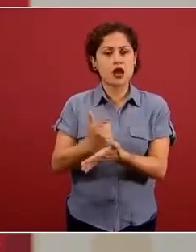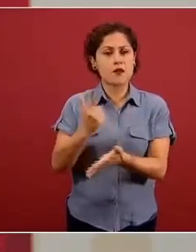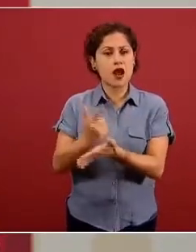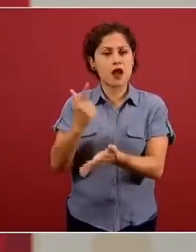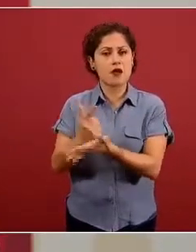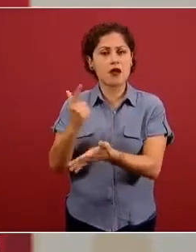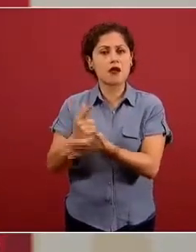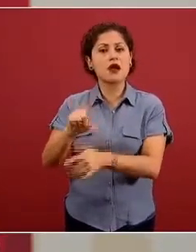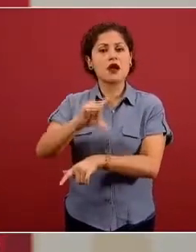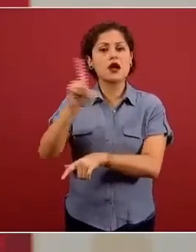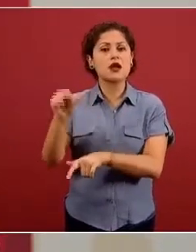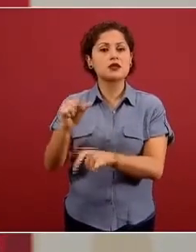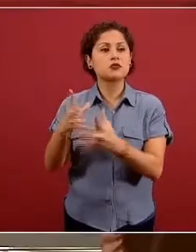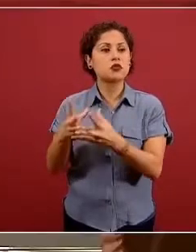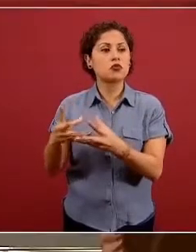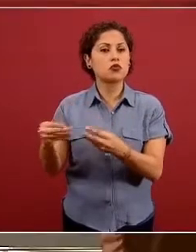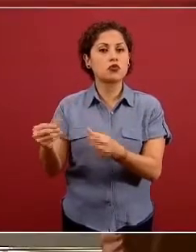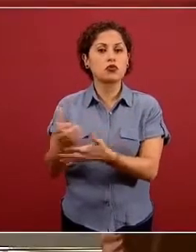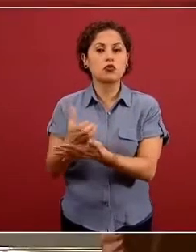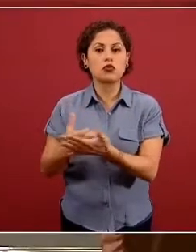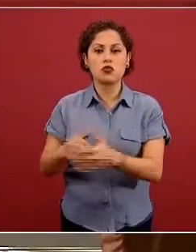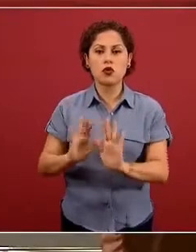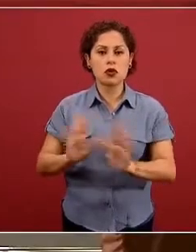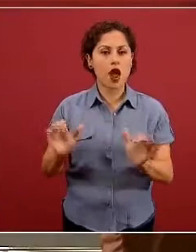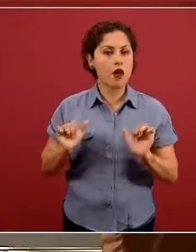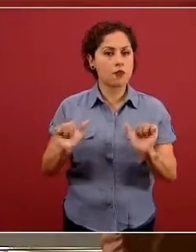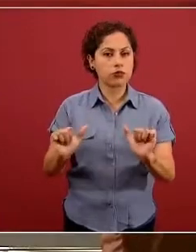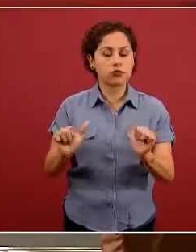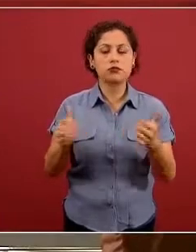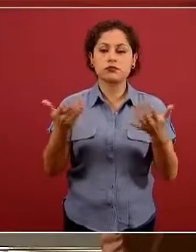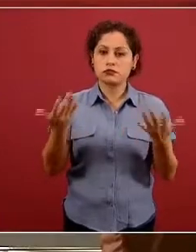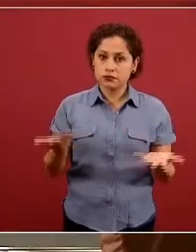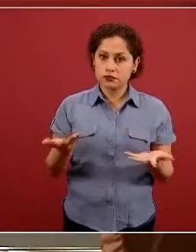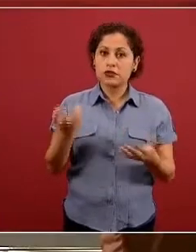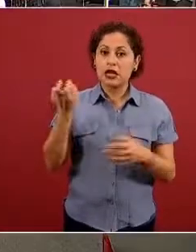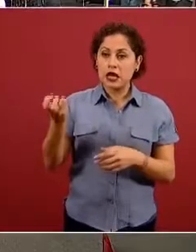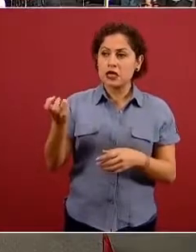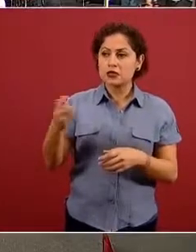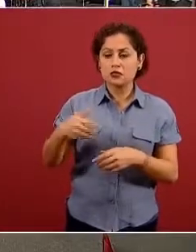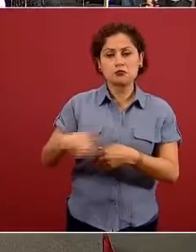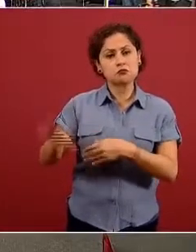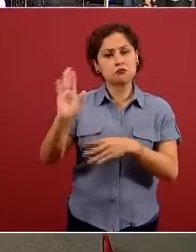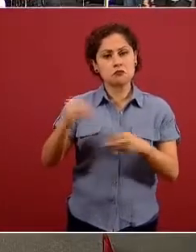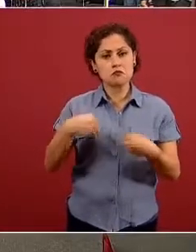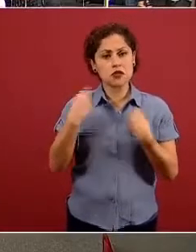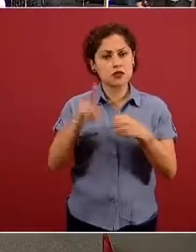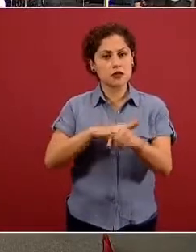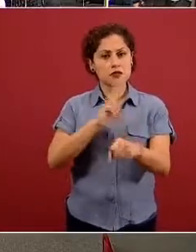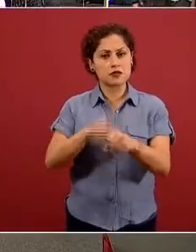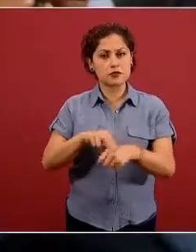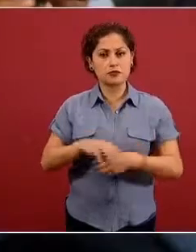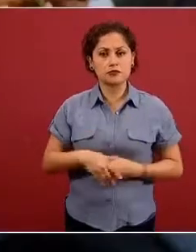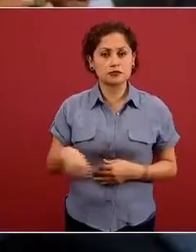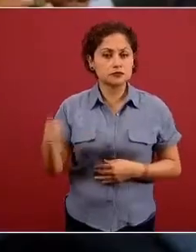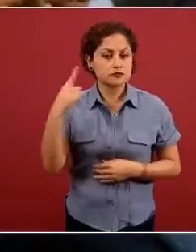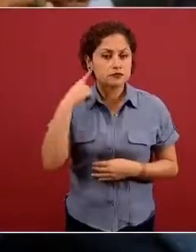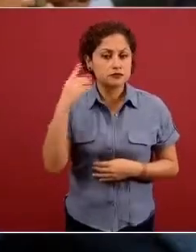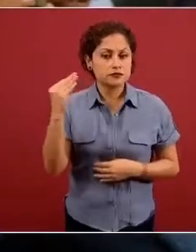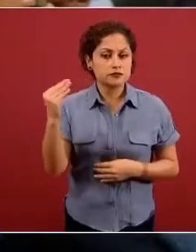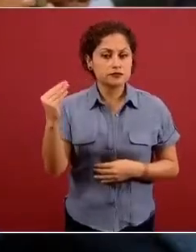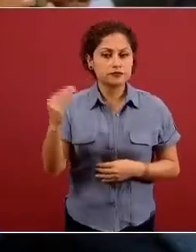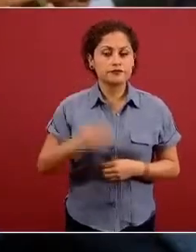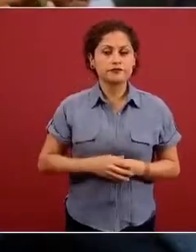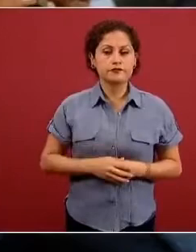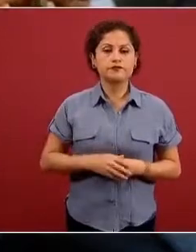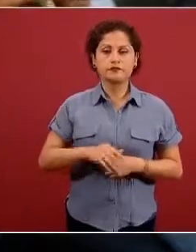recuperarse satisfactoriamente y pueden llegar a hacer una vida normal. ¿Algún dato que tenga, doctor, más o menos cuántos casos?